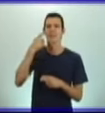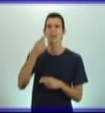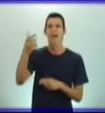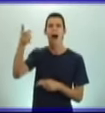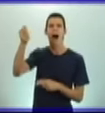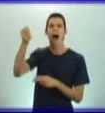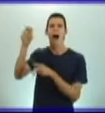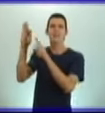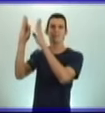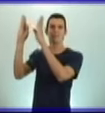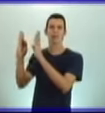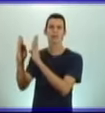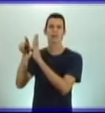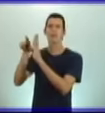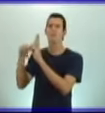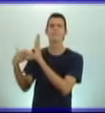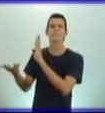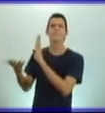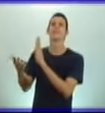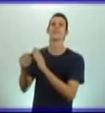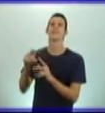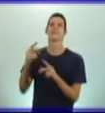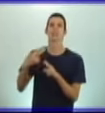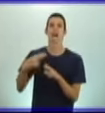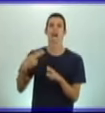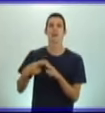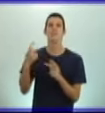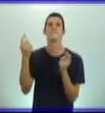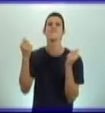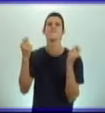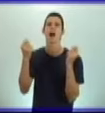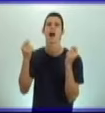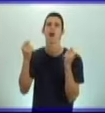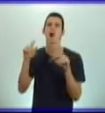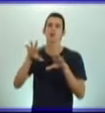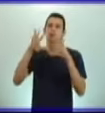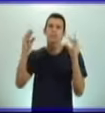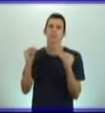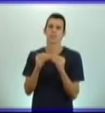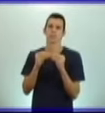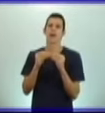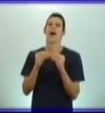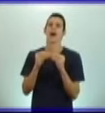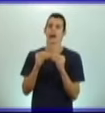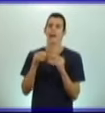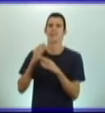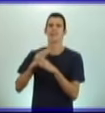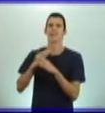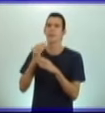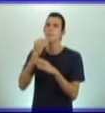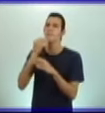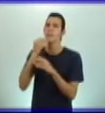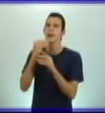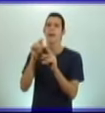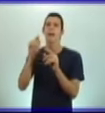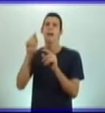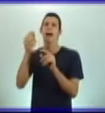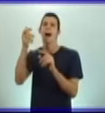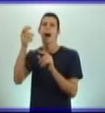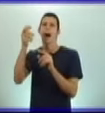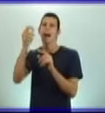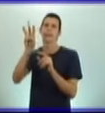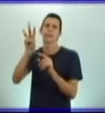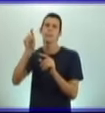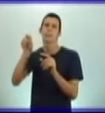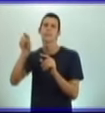vamos a obtener el gráfico de la función modular. ¿Por qué? Porque si módulo de x es x, para las x mayores